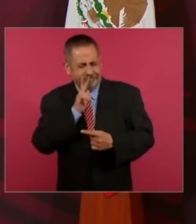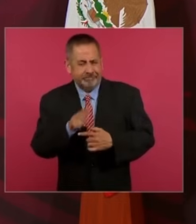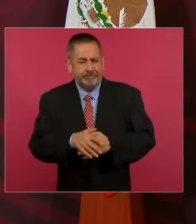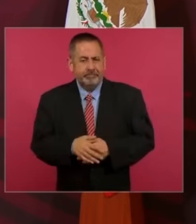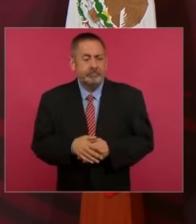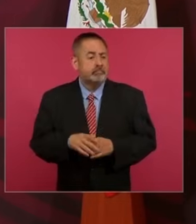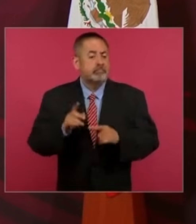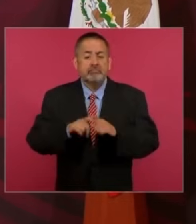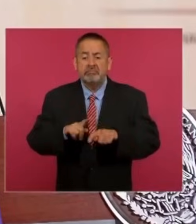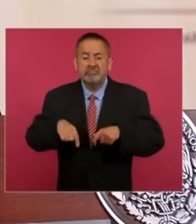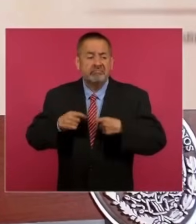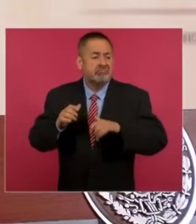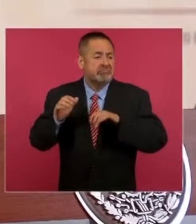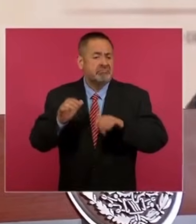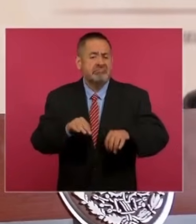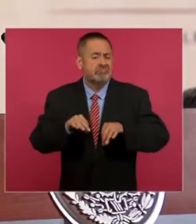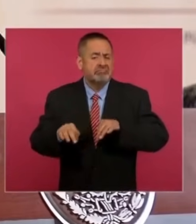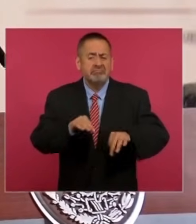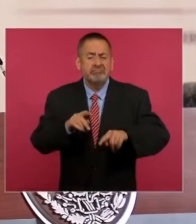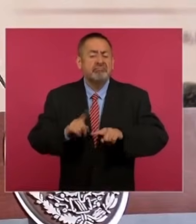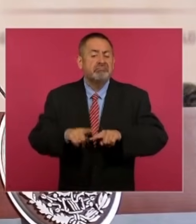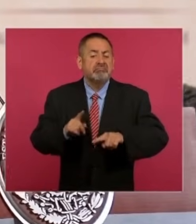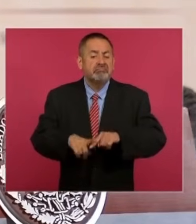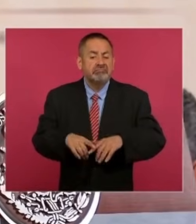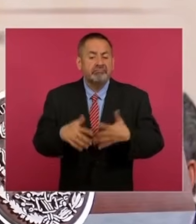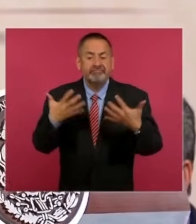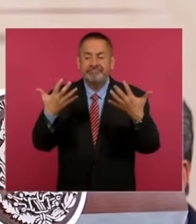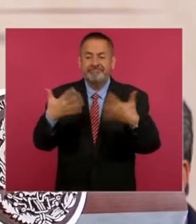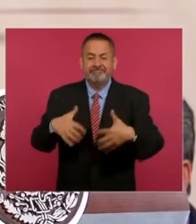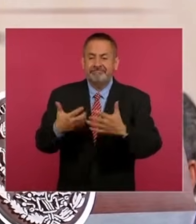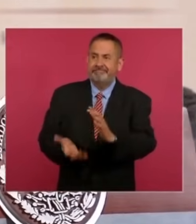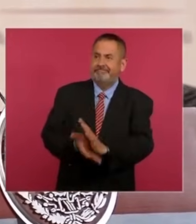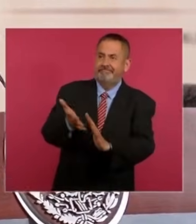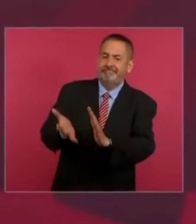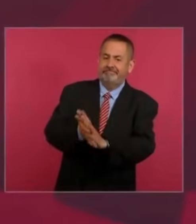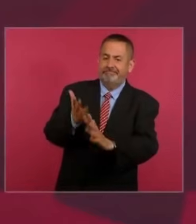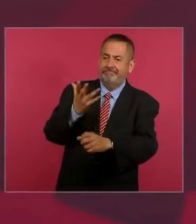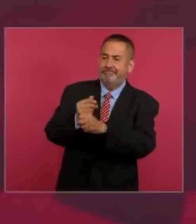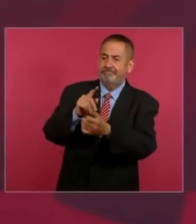ofreciendo más empleo? Es la industria de la construcción.